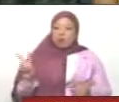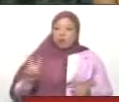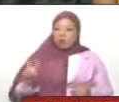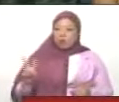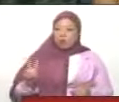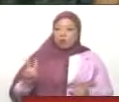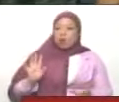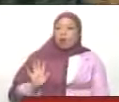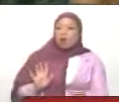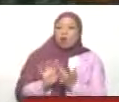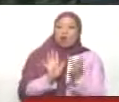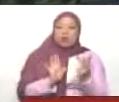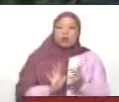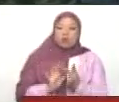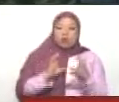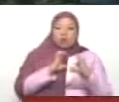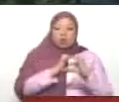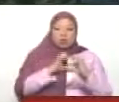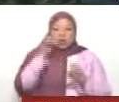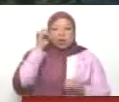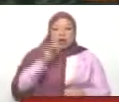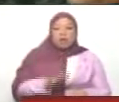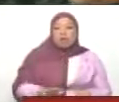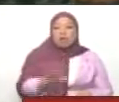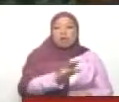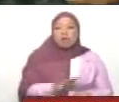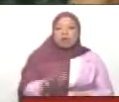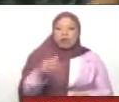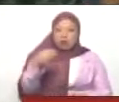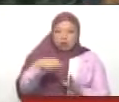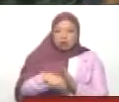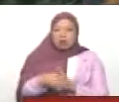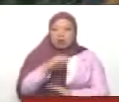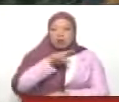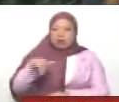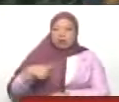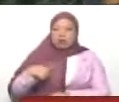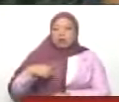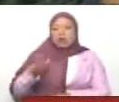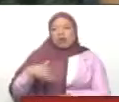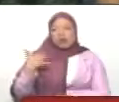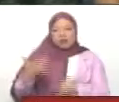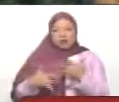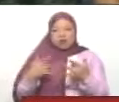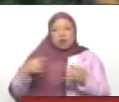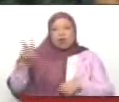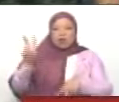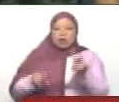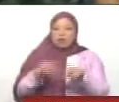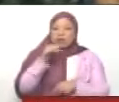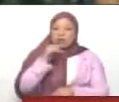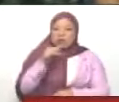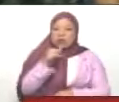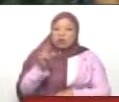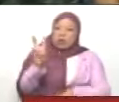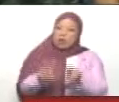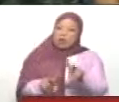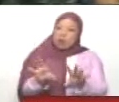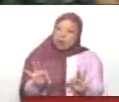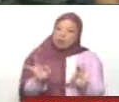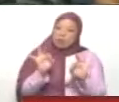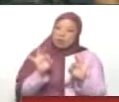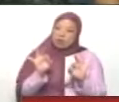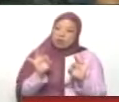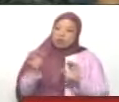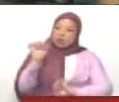tomar contacto con ese corazón de nuestro pueblo, para que de esa manera nuestro pueblo pueda verse expresado en su espiritualidad,